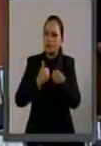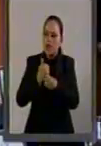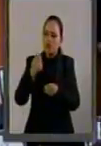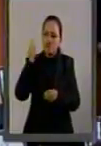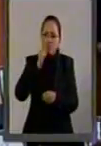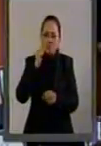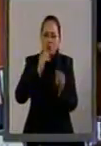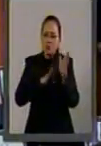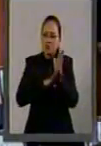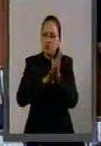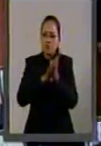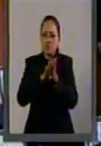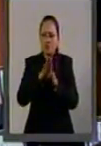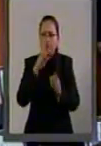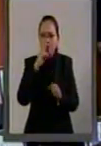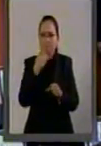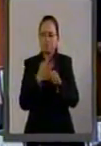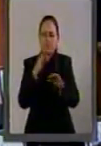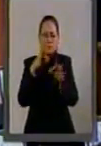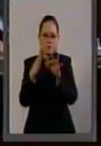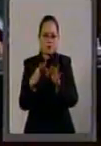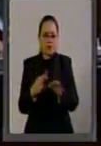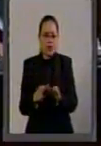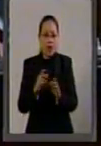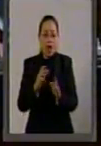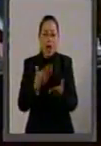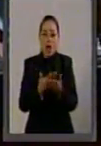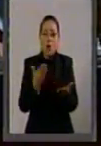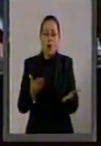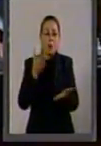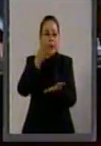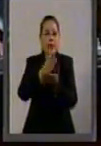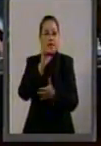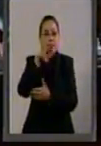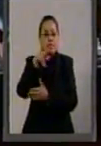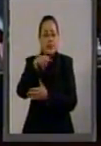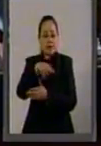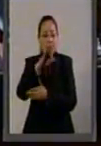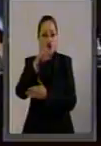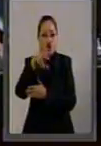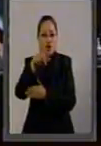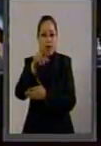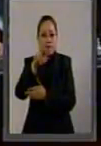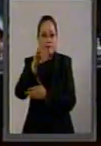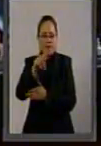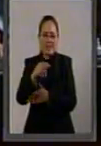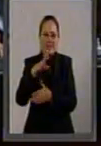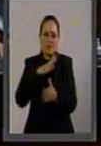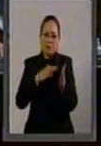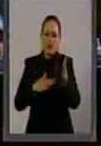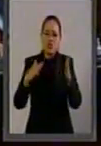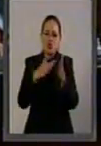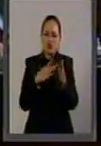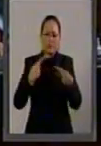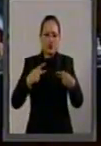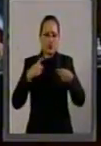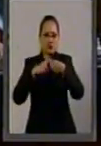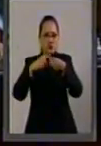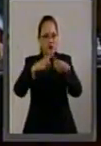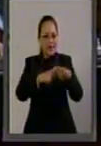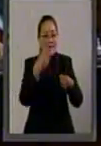éxito. Irse a una institución como es el Infonavit, que tiene millones de derechohabientes, será un gran